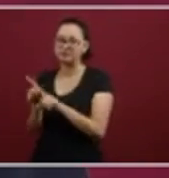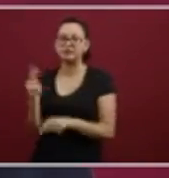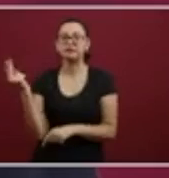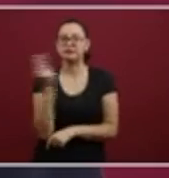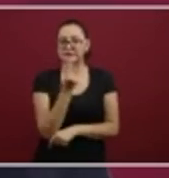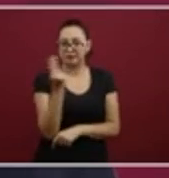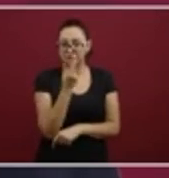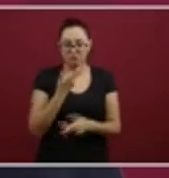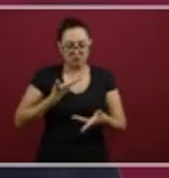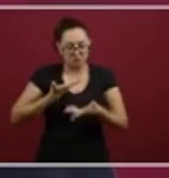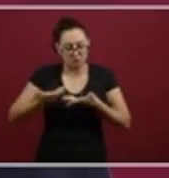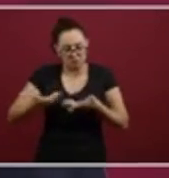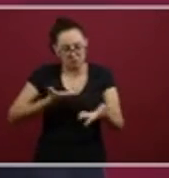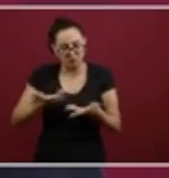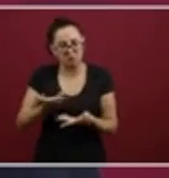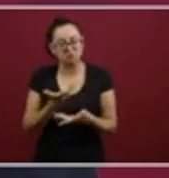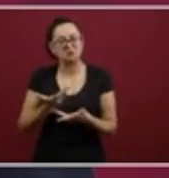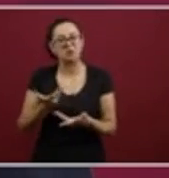de acuerdo.